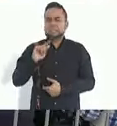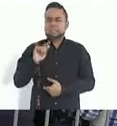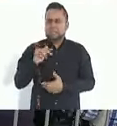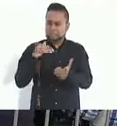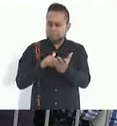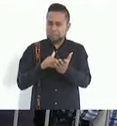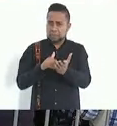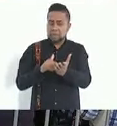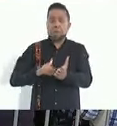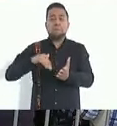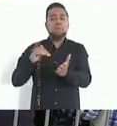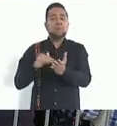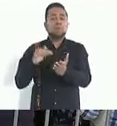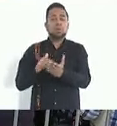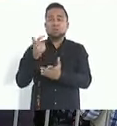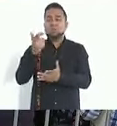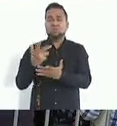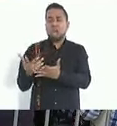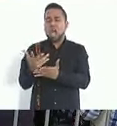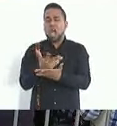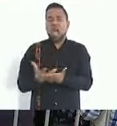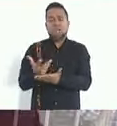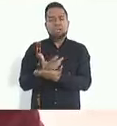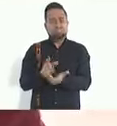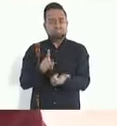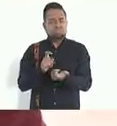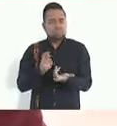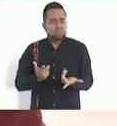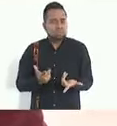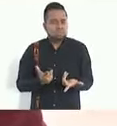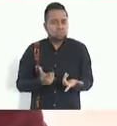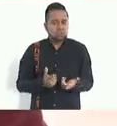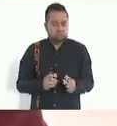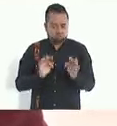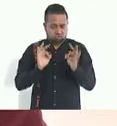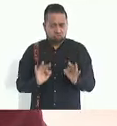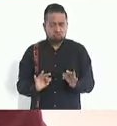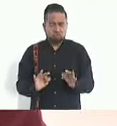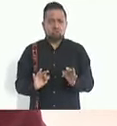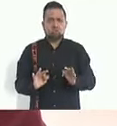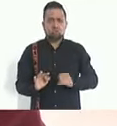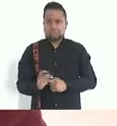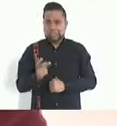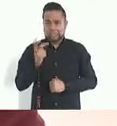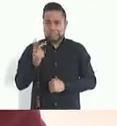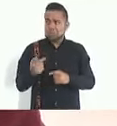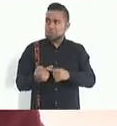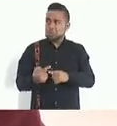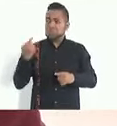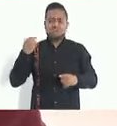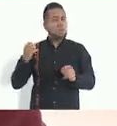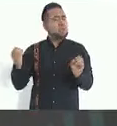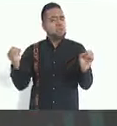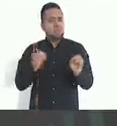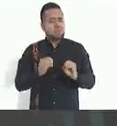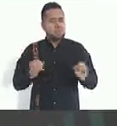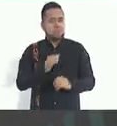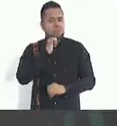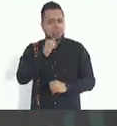270,000 millones de pesos de ganancias, como no se había visto en la historia.